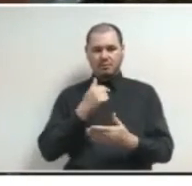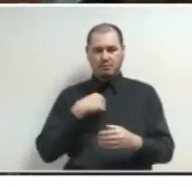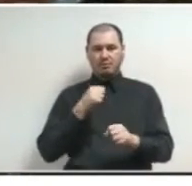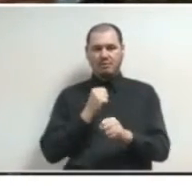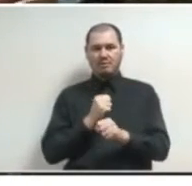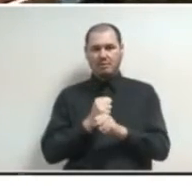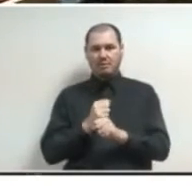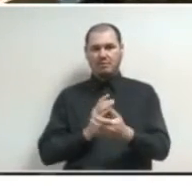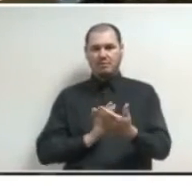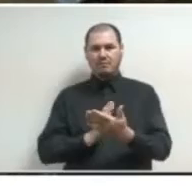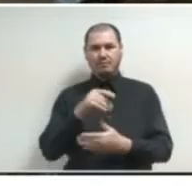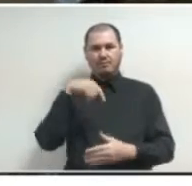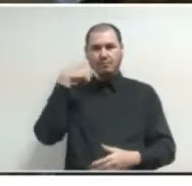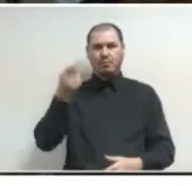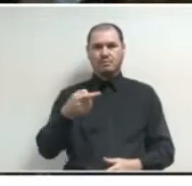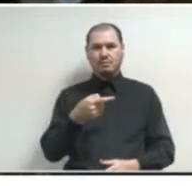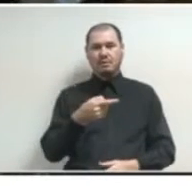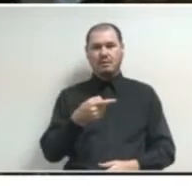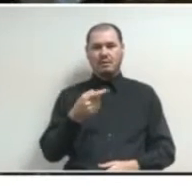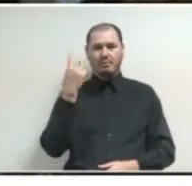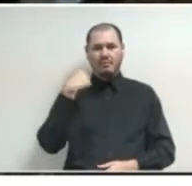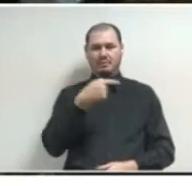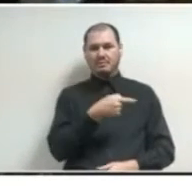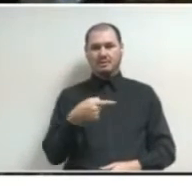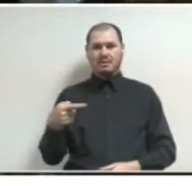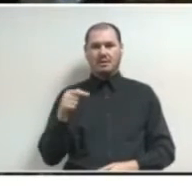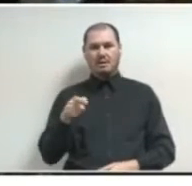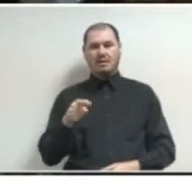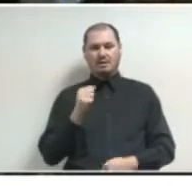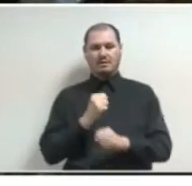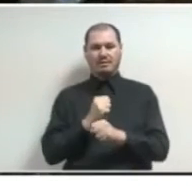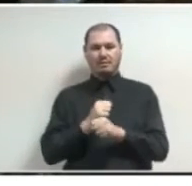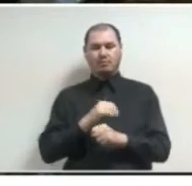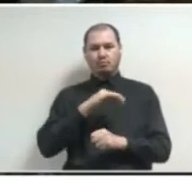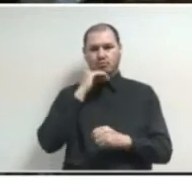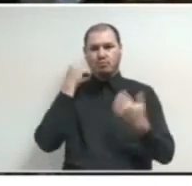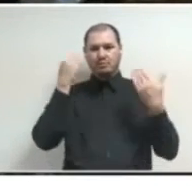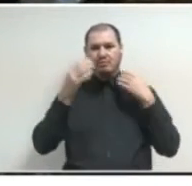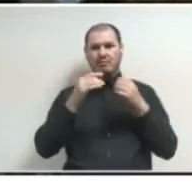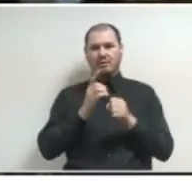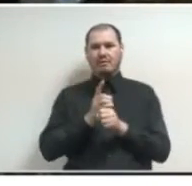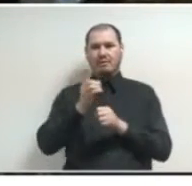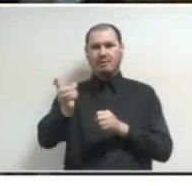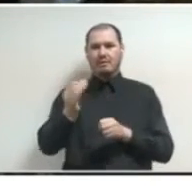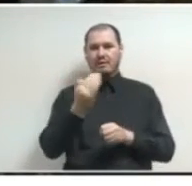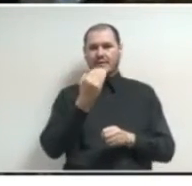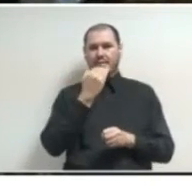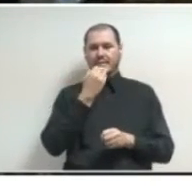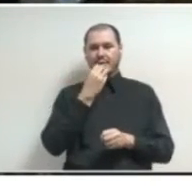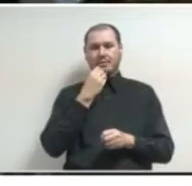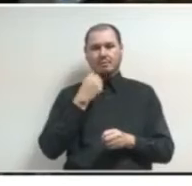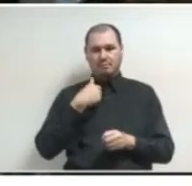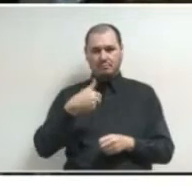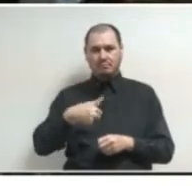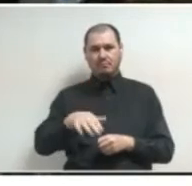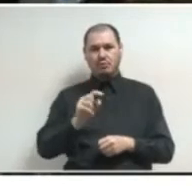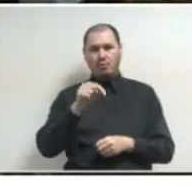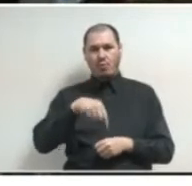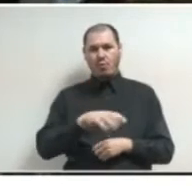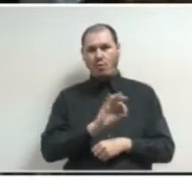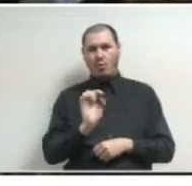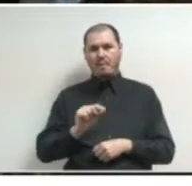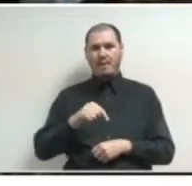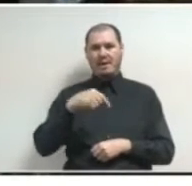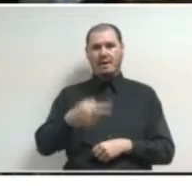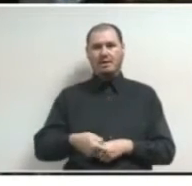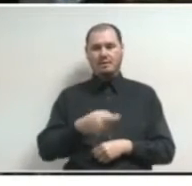va por hoy, cari secretario, ni deja. Por eso no nos juntaremos, si no es hoy, es mañana. De